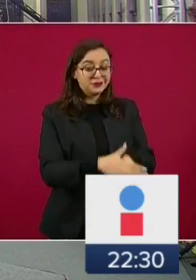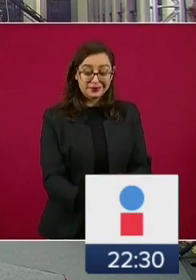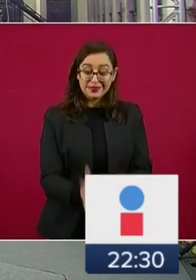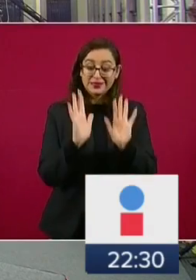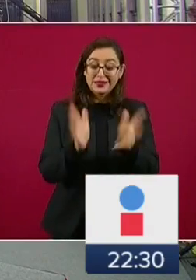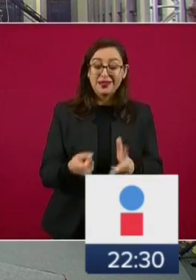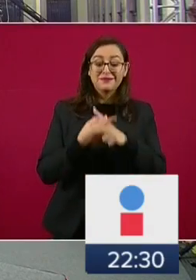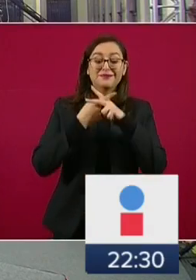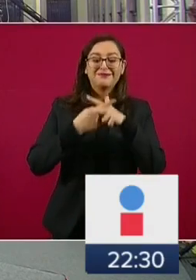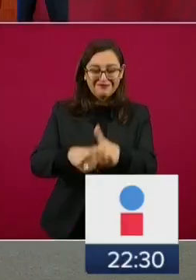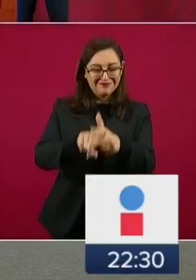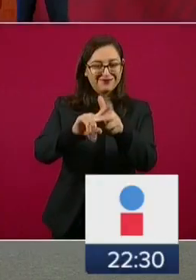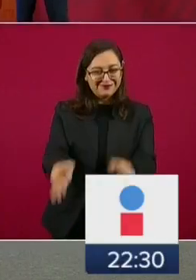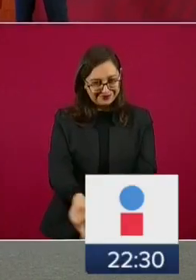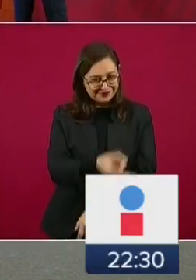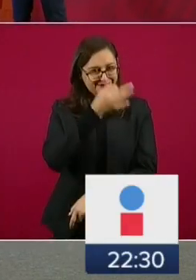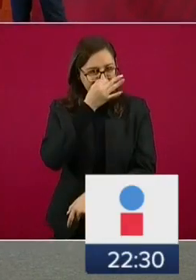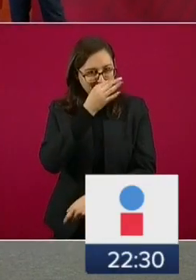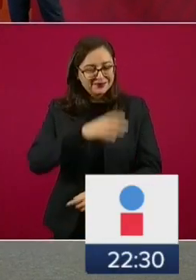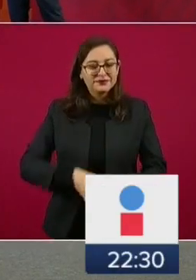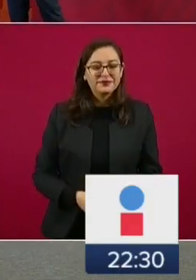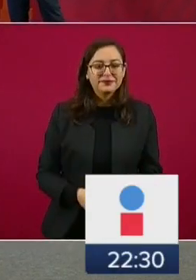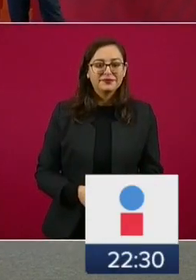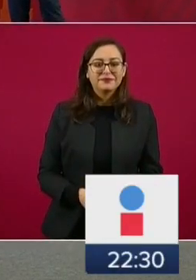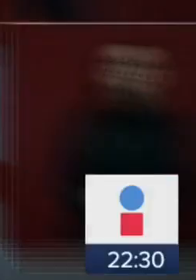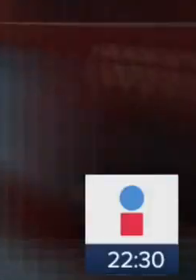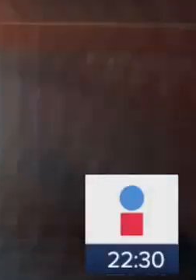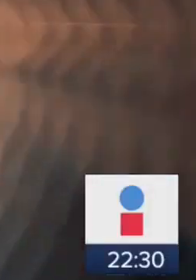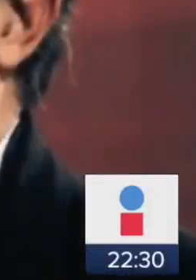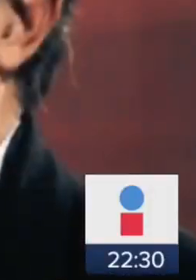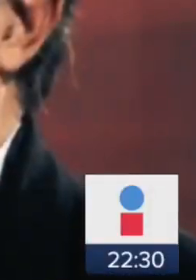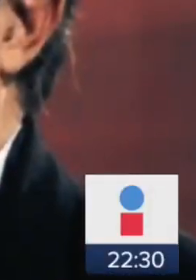que esto sea una realidad. Misión cumplida.